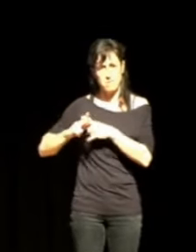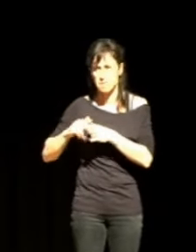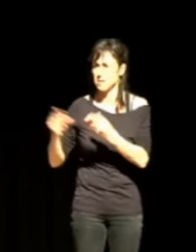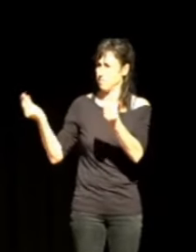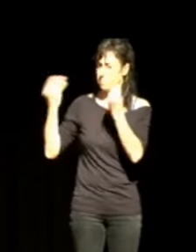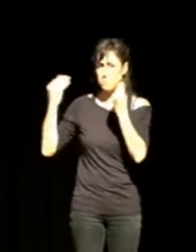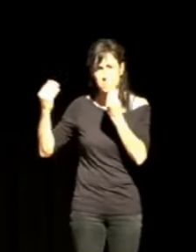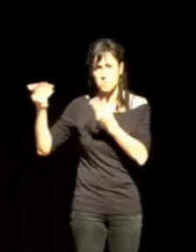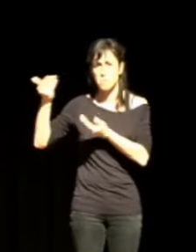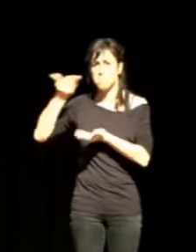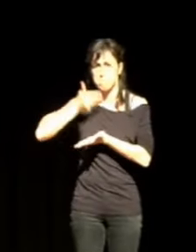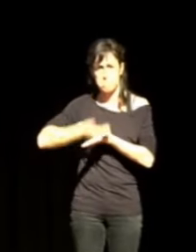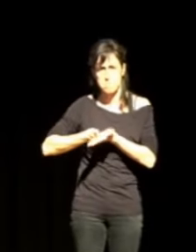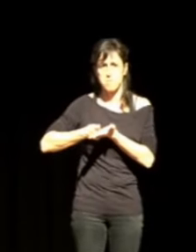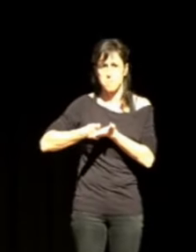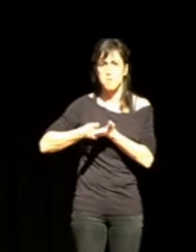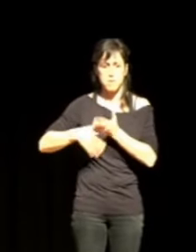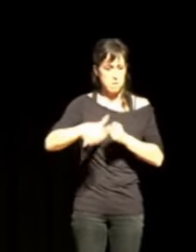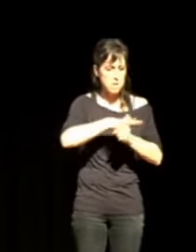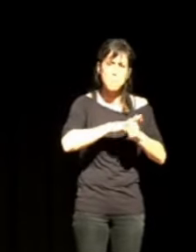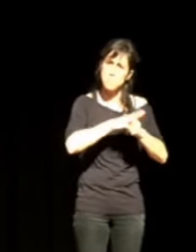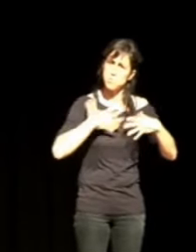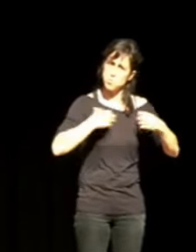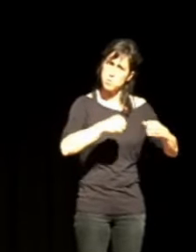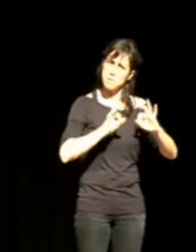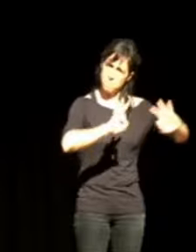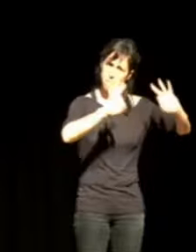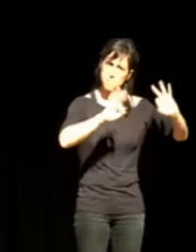sanidad, cómo escuchar a los pacientes.